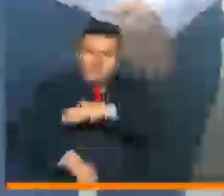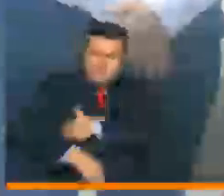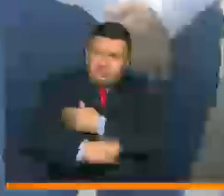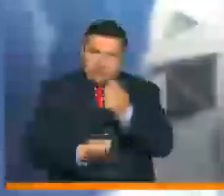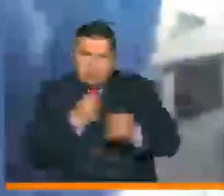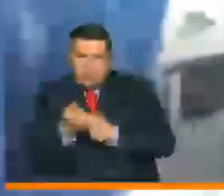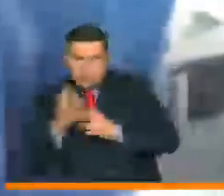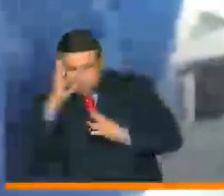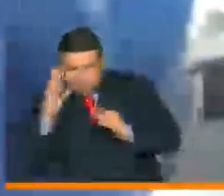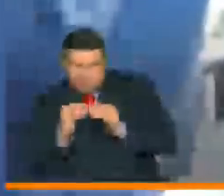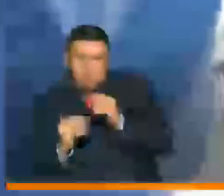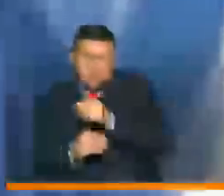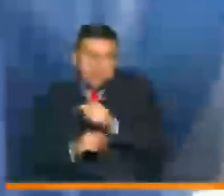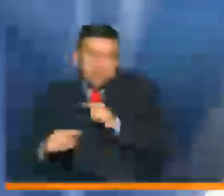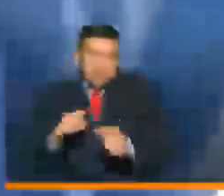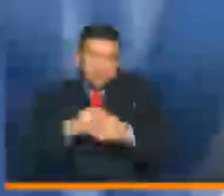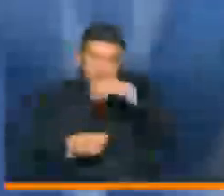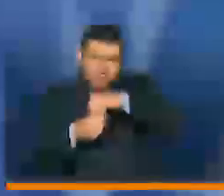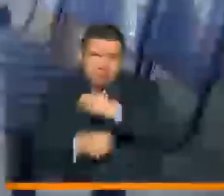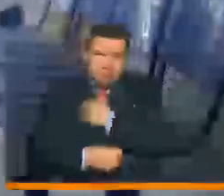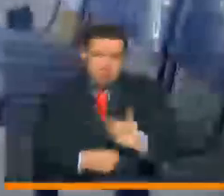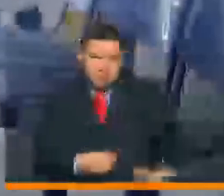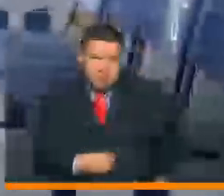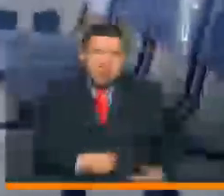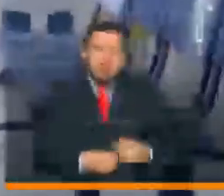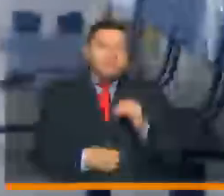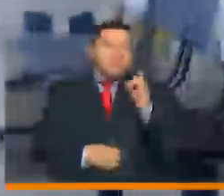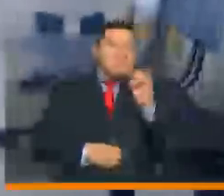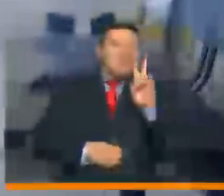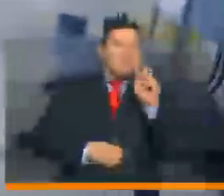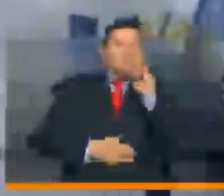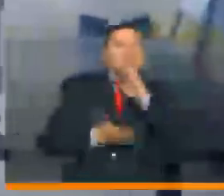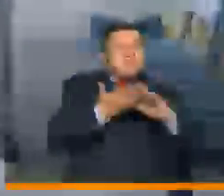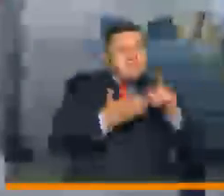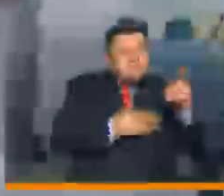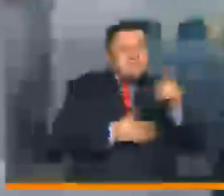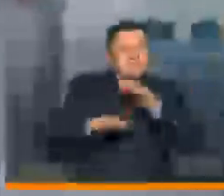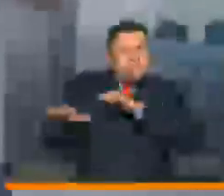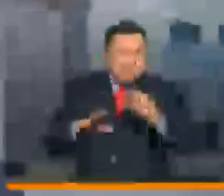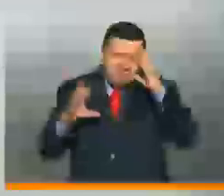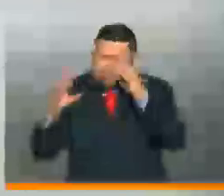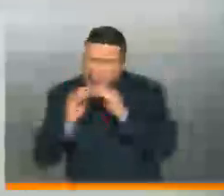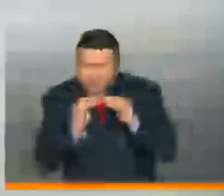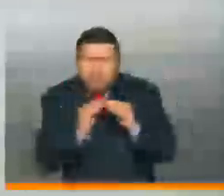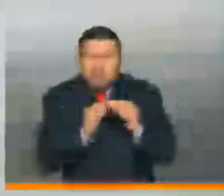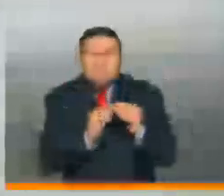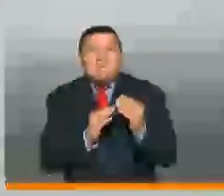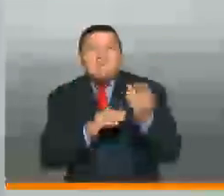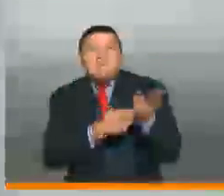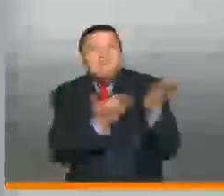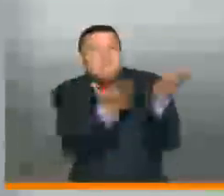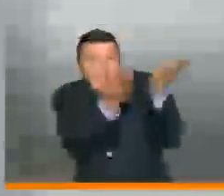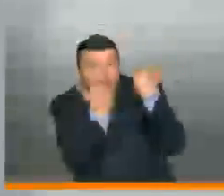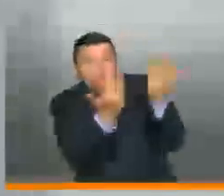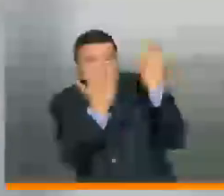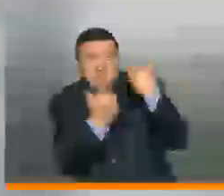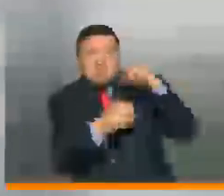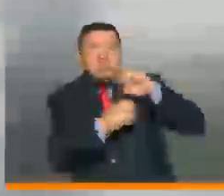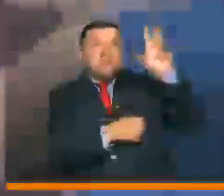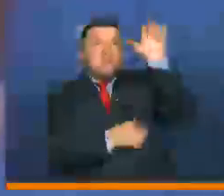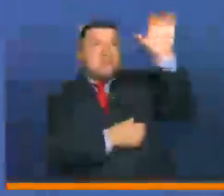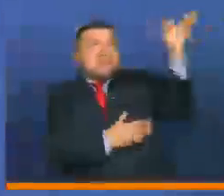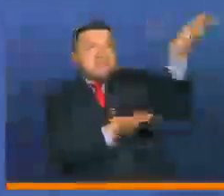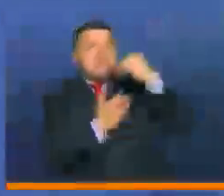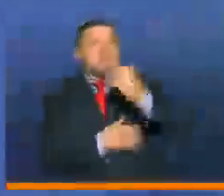Ministerio de Comercio, el Departamento Administrativo de Presidencia y el INVIMA, vienen desarrollando acciones en dos frentes: incrementar la oferta y modular la